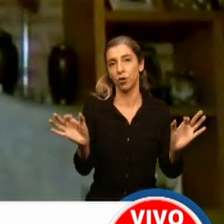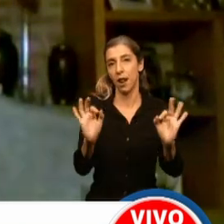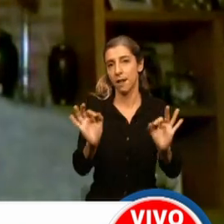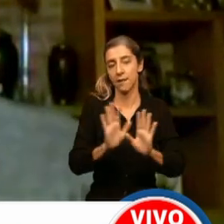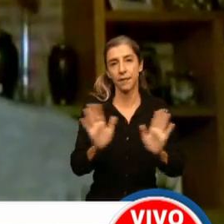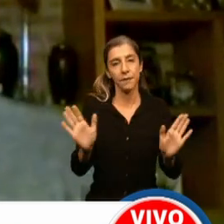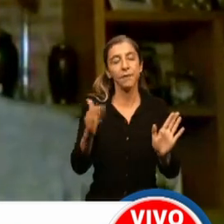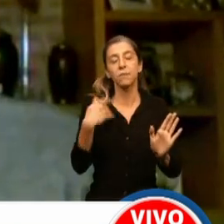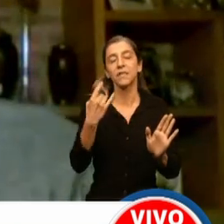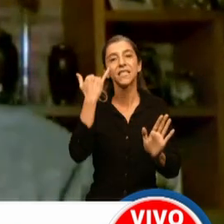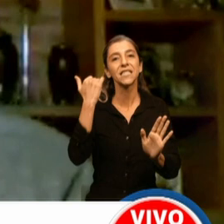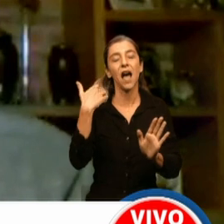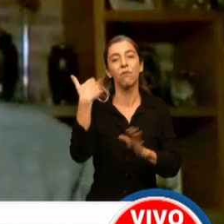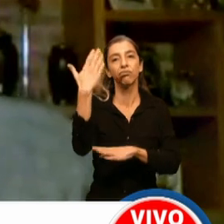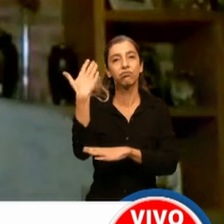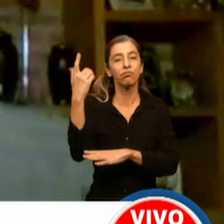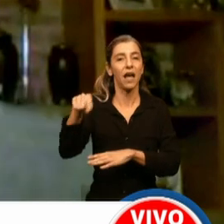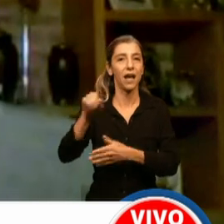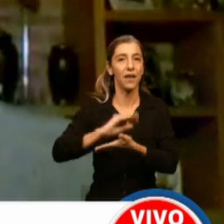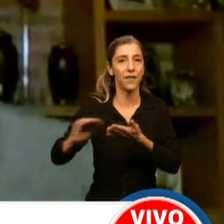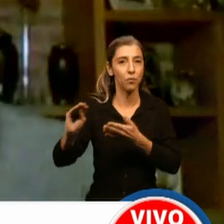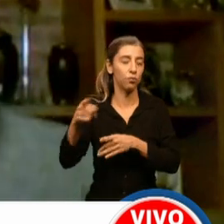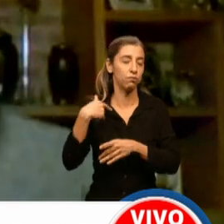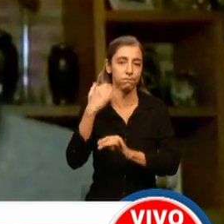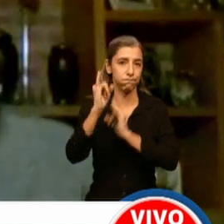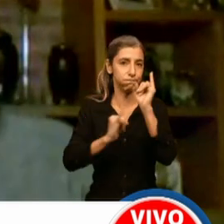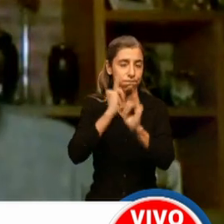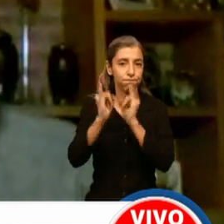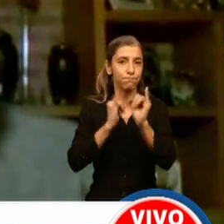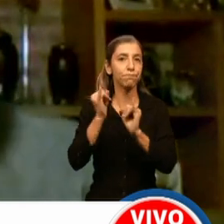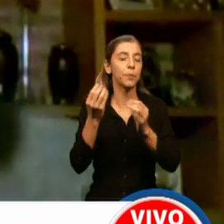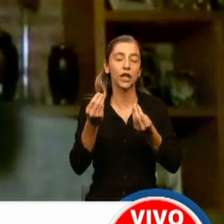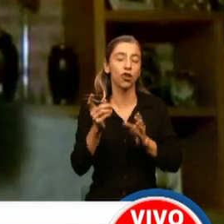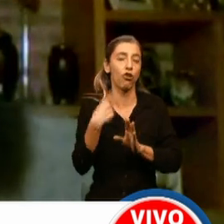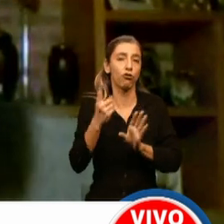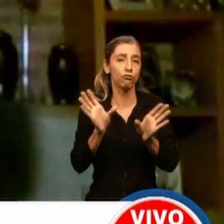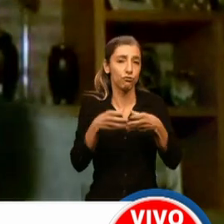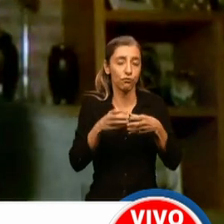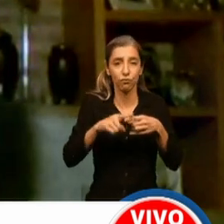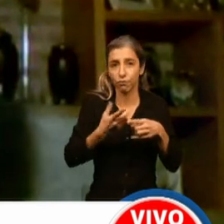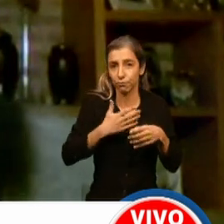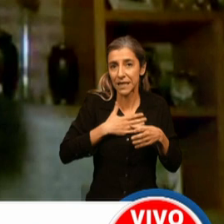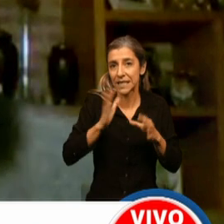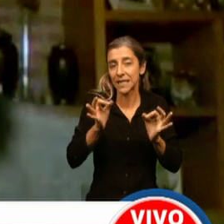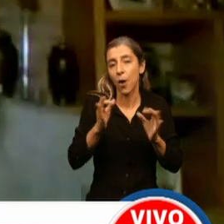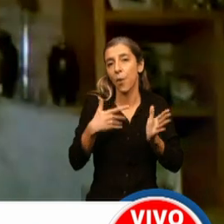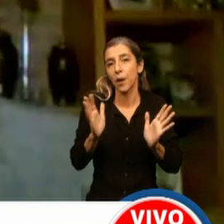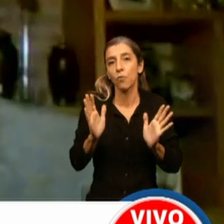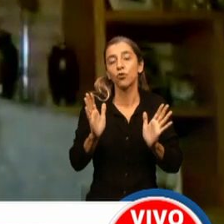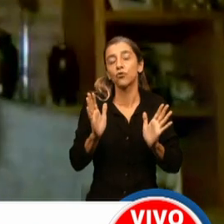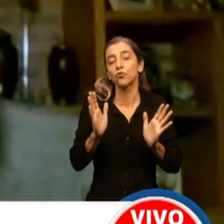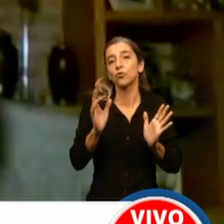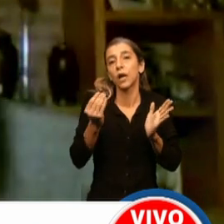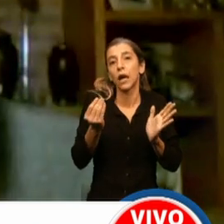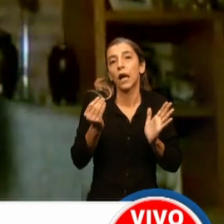por la diputada vimos más allá de que tengamos un interbloque no integra nuestro y lo que yo digo que la extensión